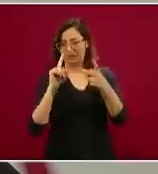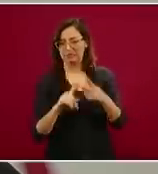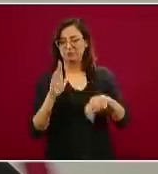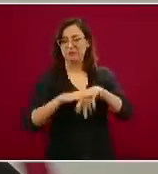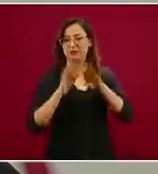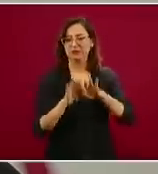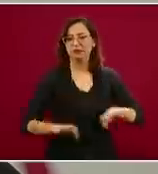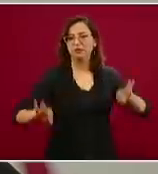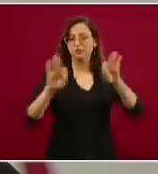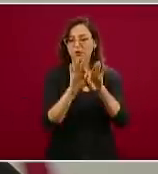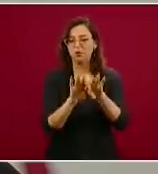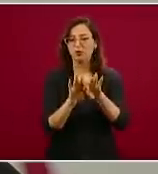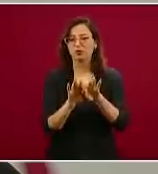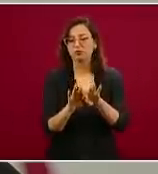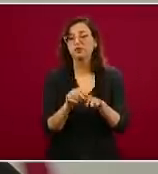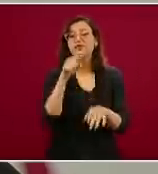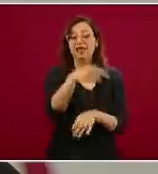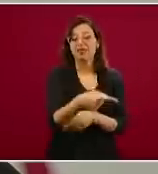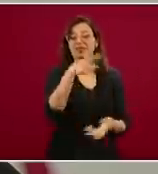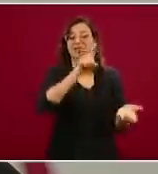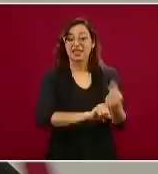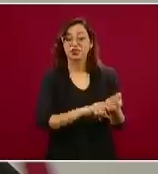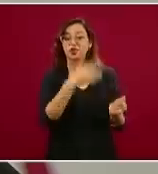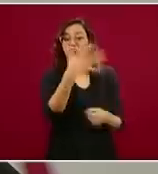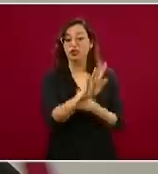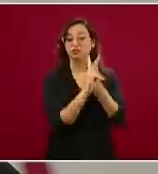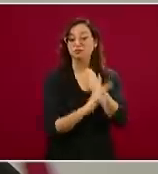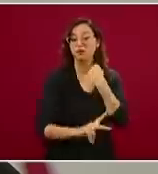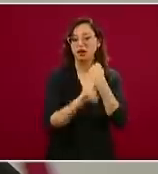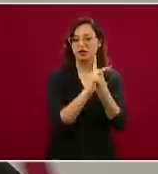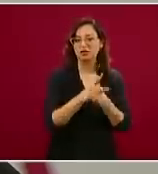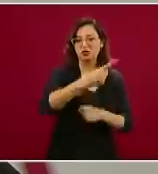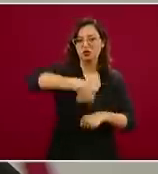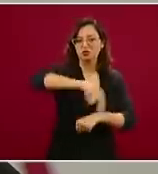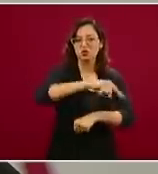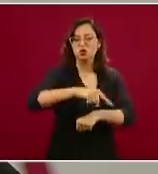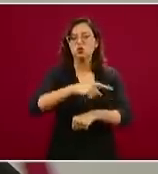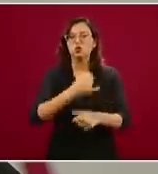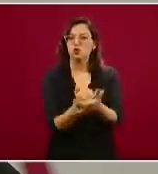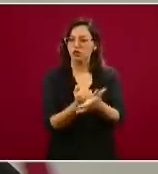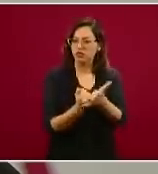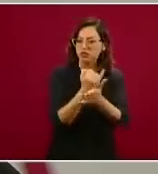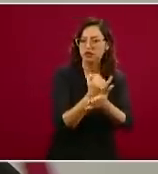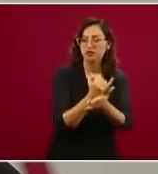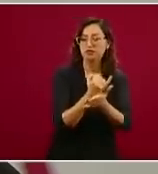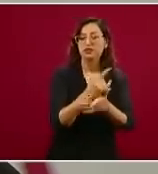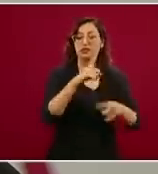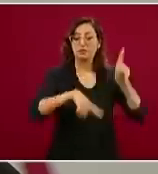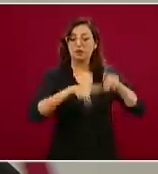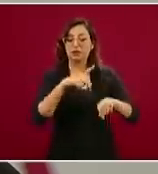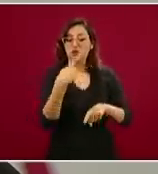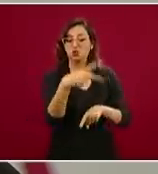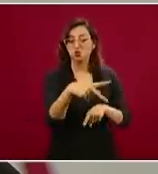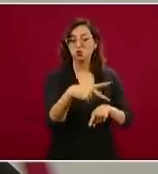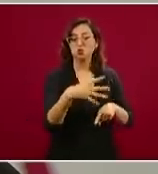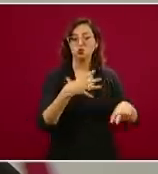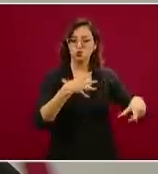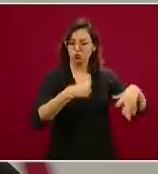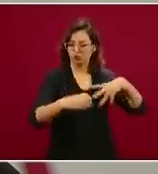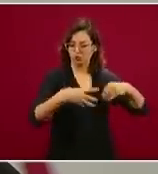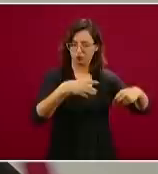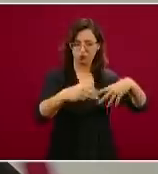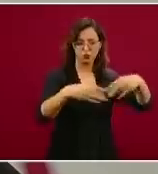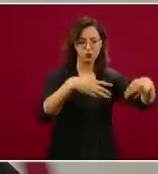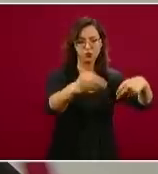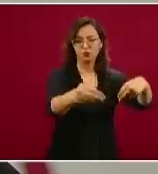acciones que están tomando de acuerdo a el estado que se encuentra la epidemia, que es de transmisión